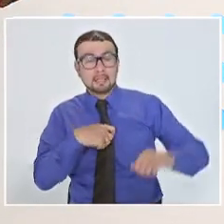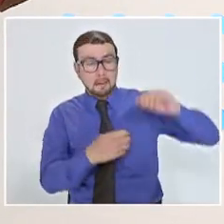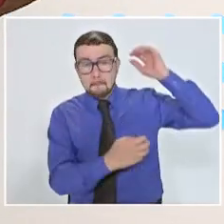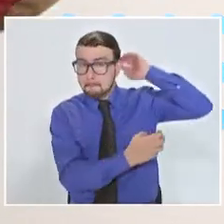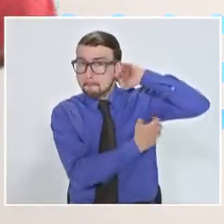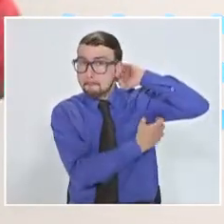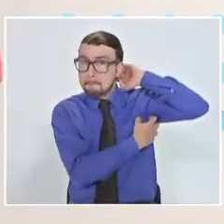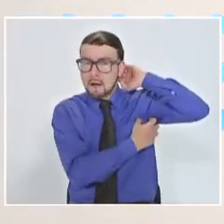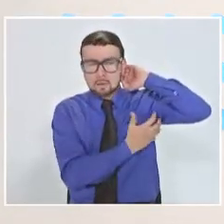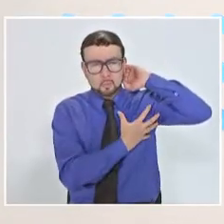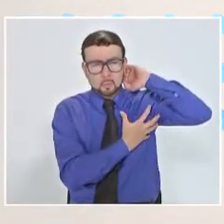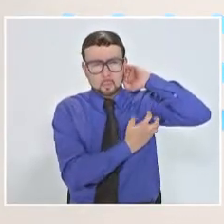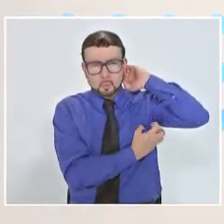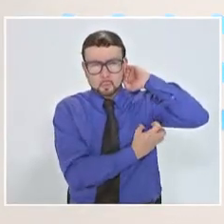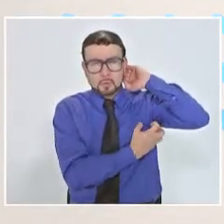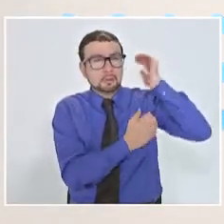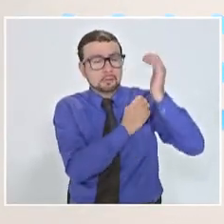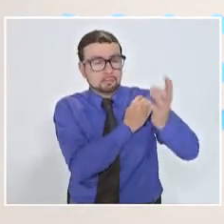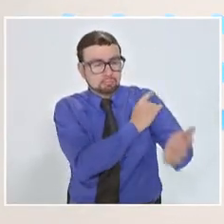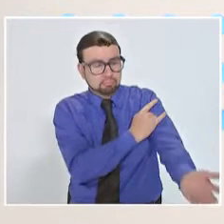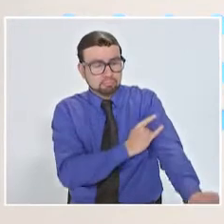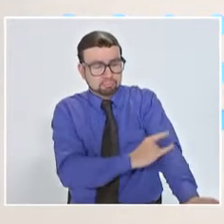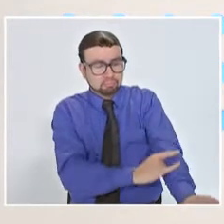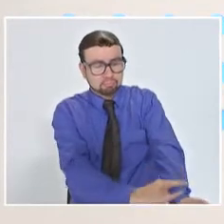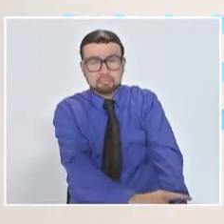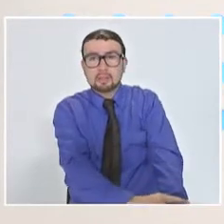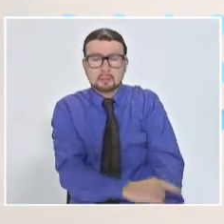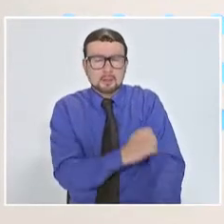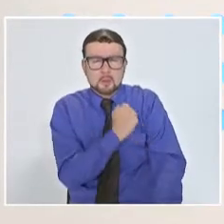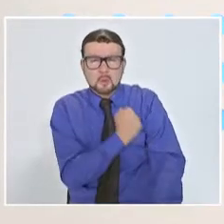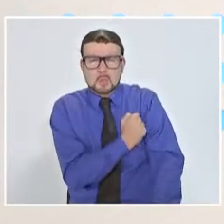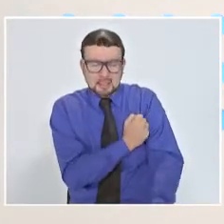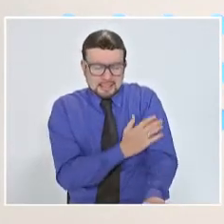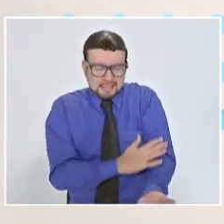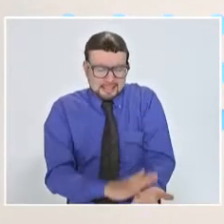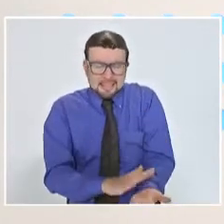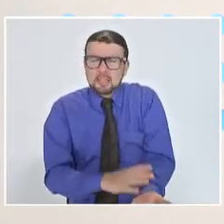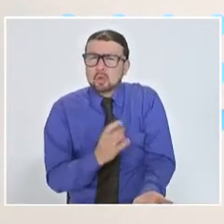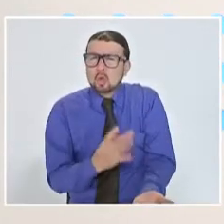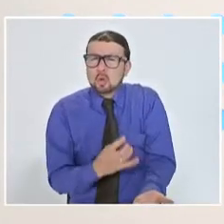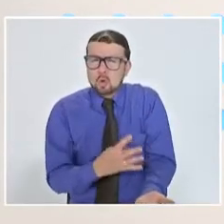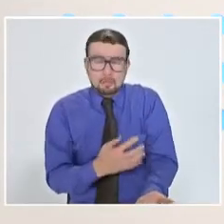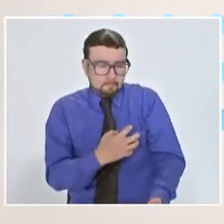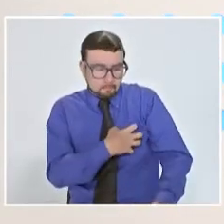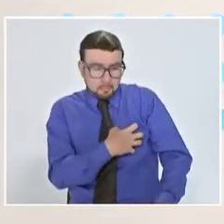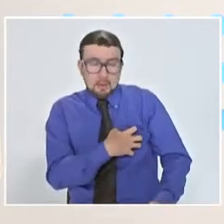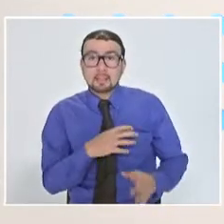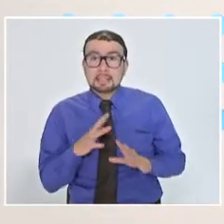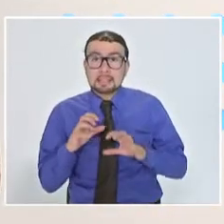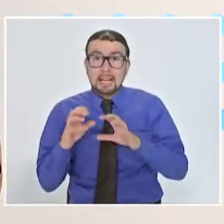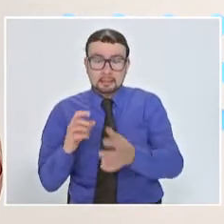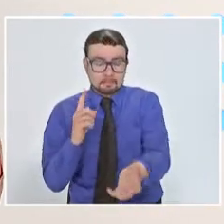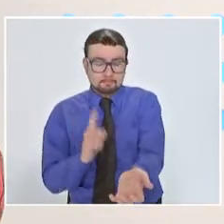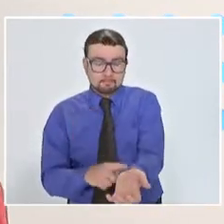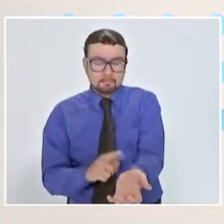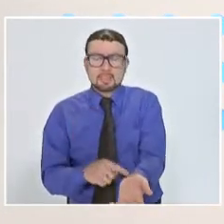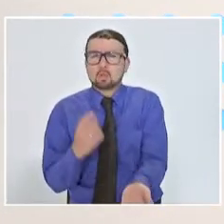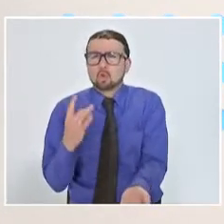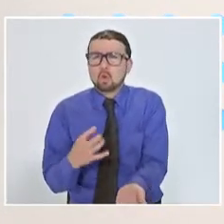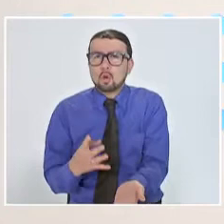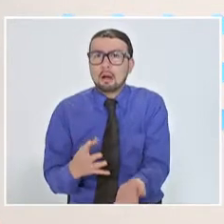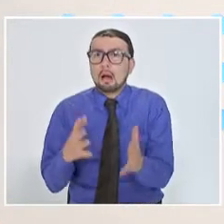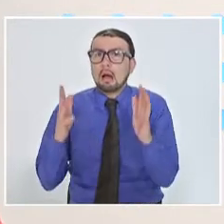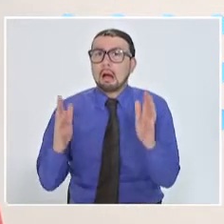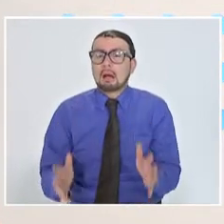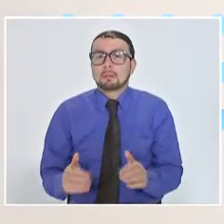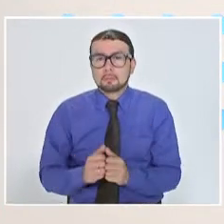estaba haciendo una compresión en una rama del nervio, y la manifestación clínica del cáncer de seno de ella era acá. Por eso